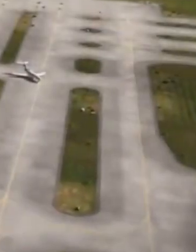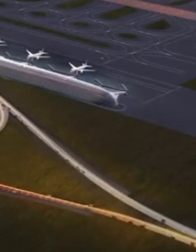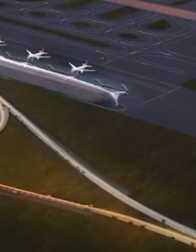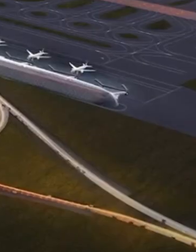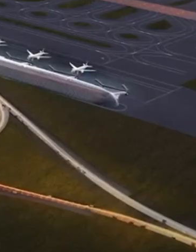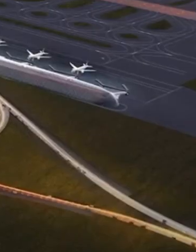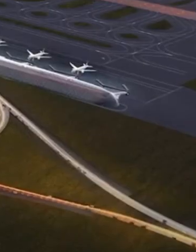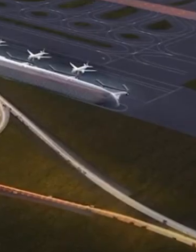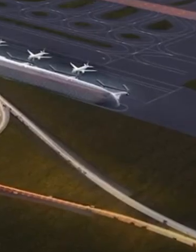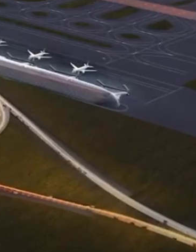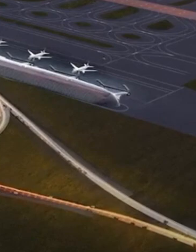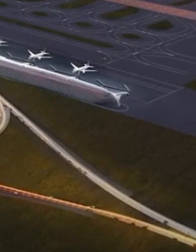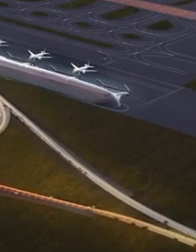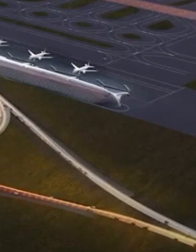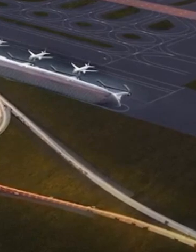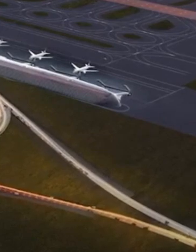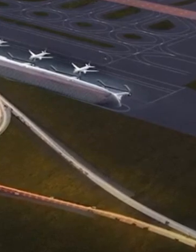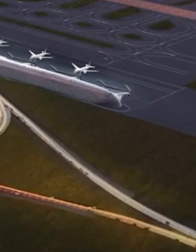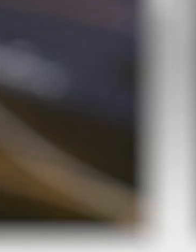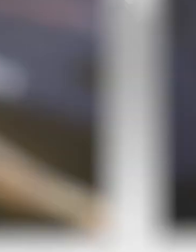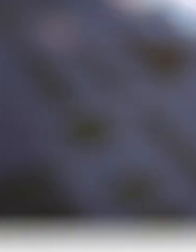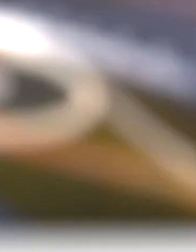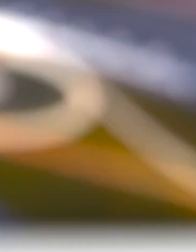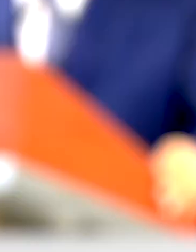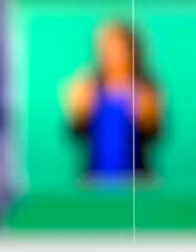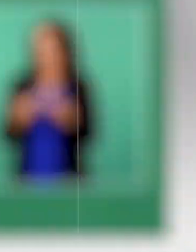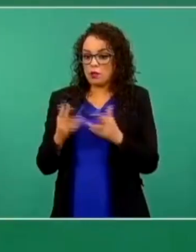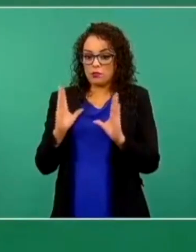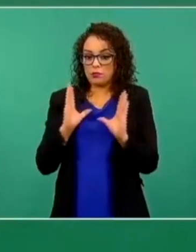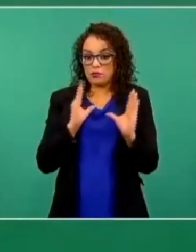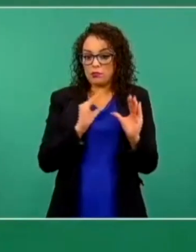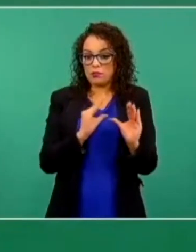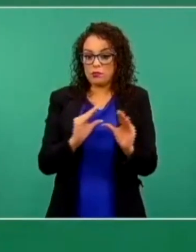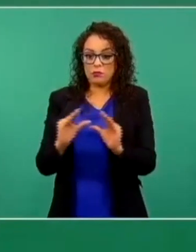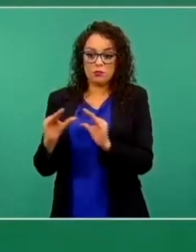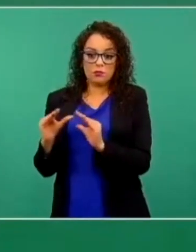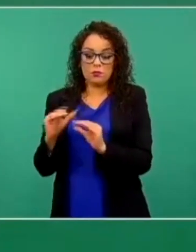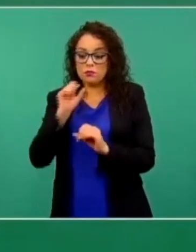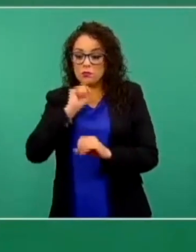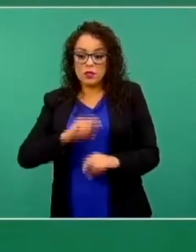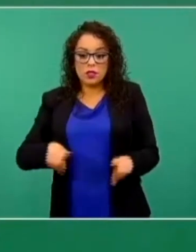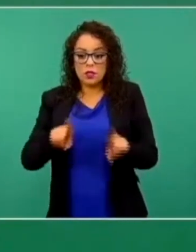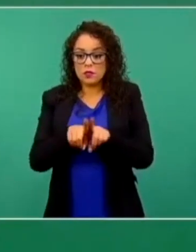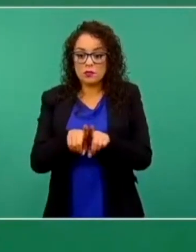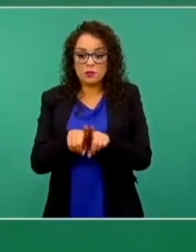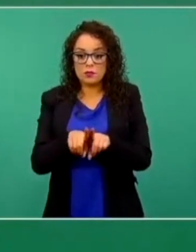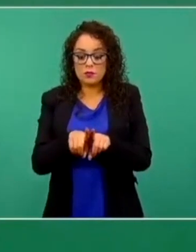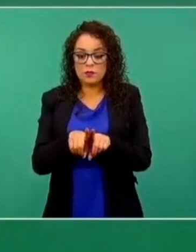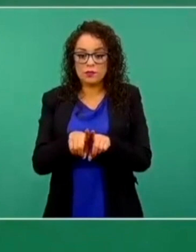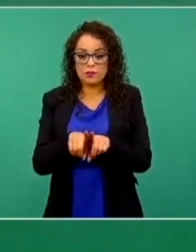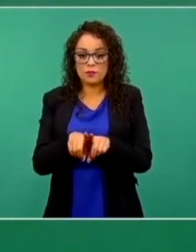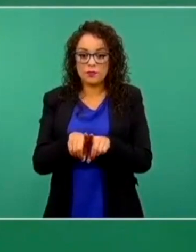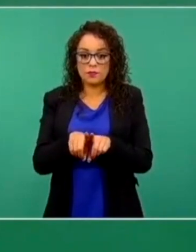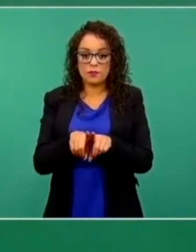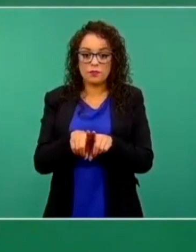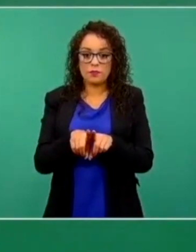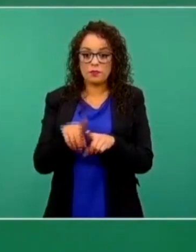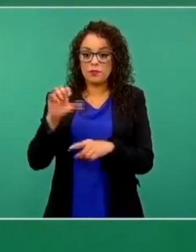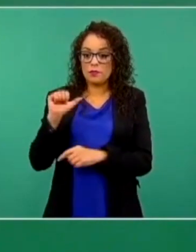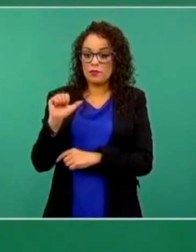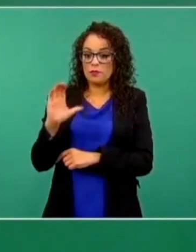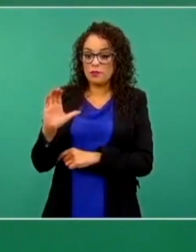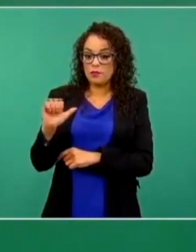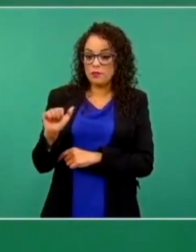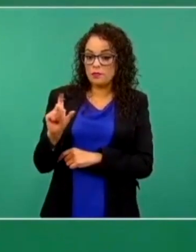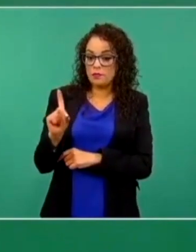culpable. Apenas si los testeré, dice, pero se olvida del poder inmenso que tiene de por